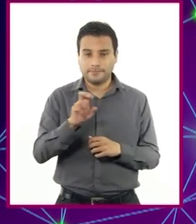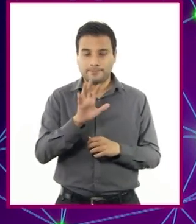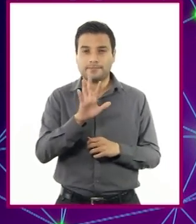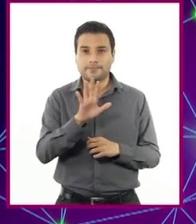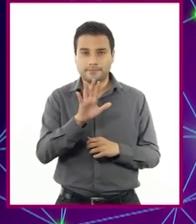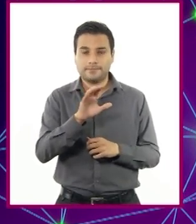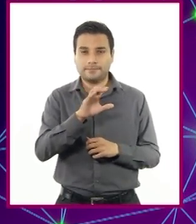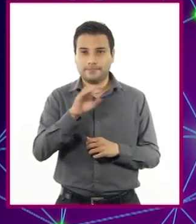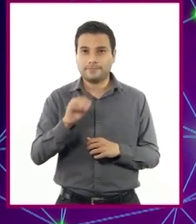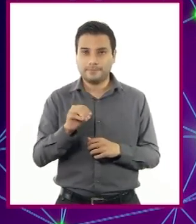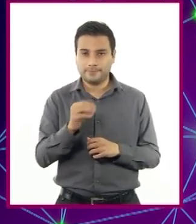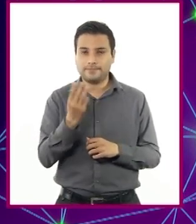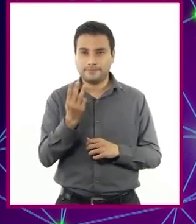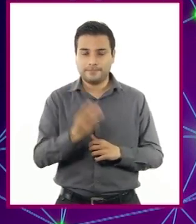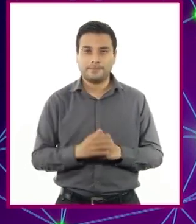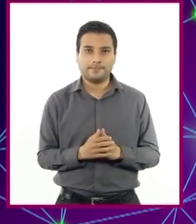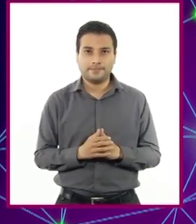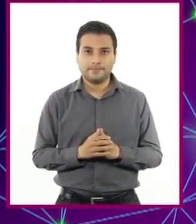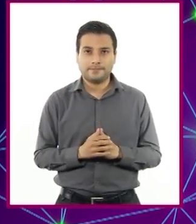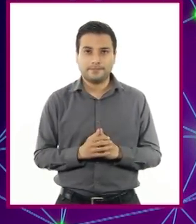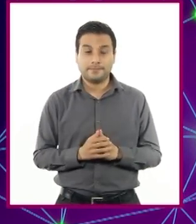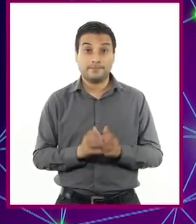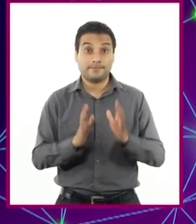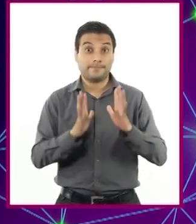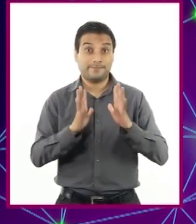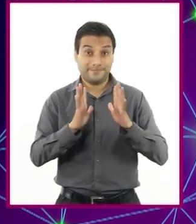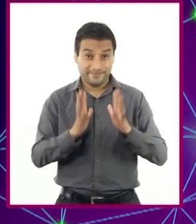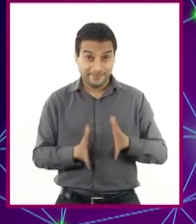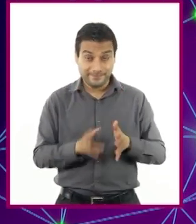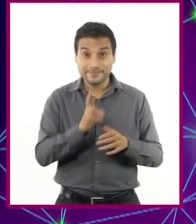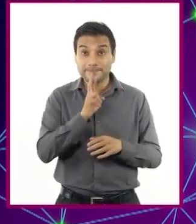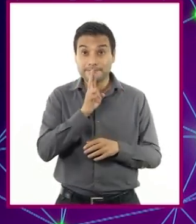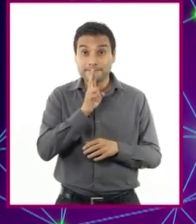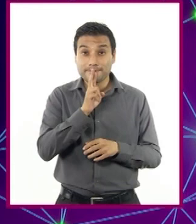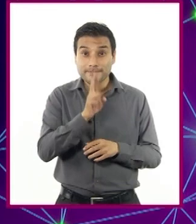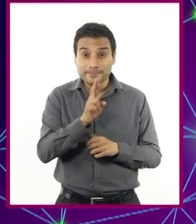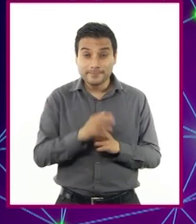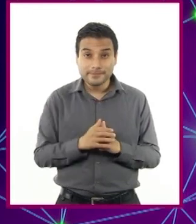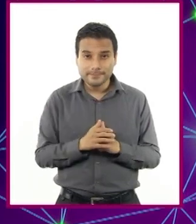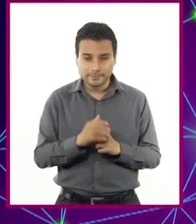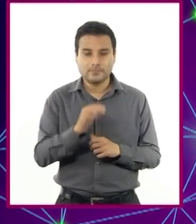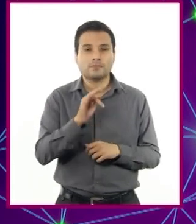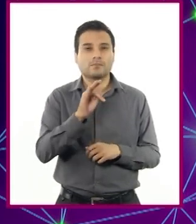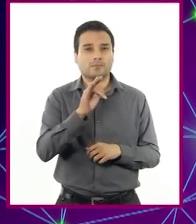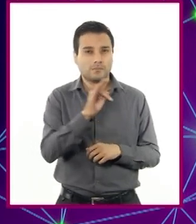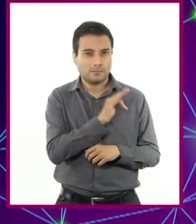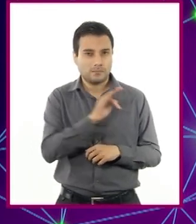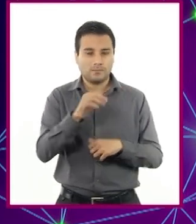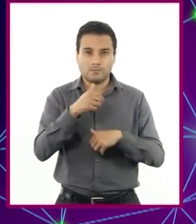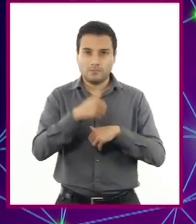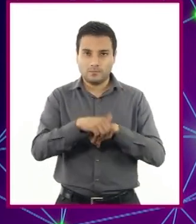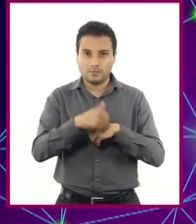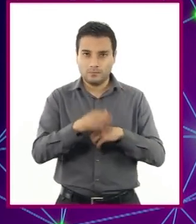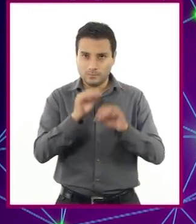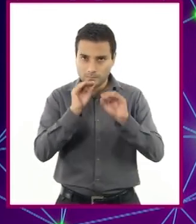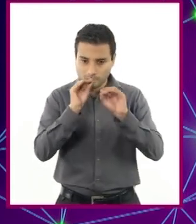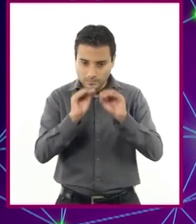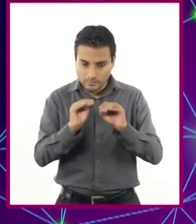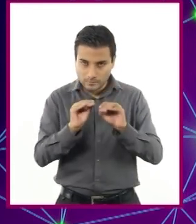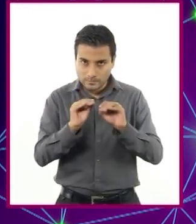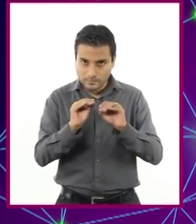250 centímetros cúbicos. Una vez hecha esta precisión, podemos sustituir los valores en la